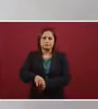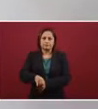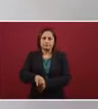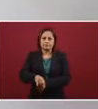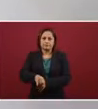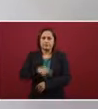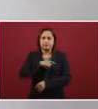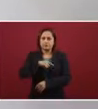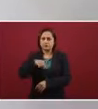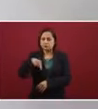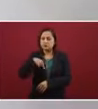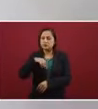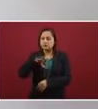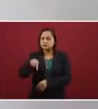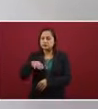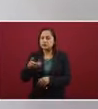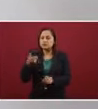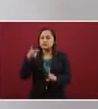medios.